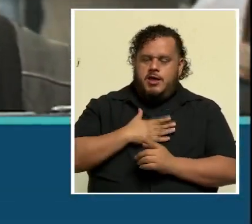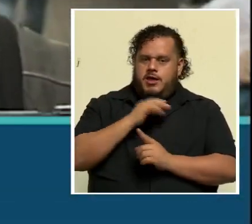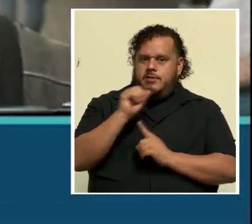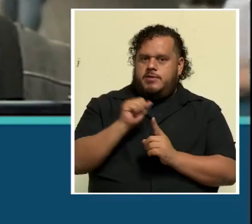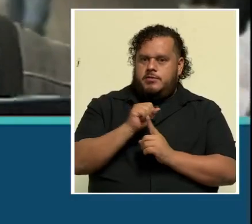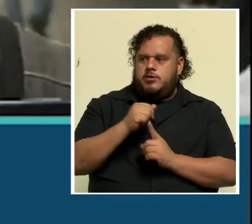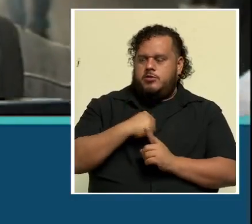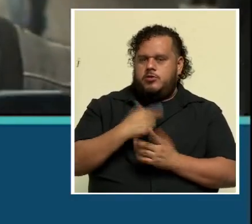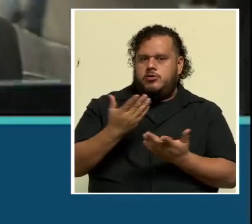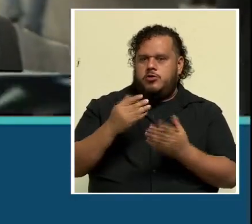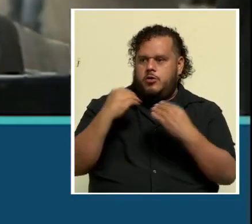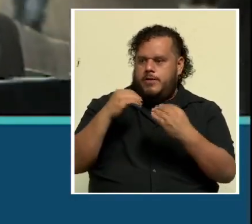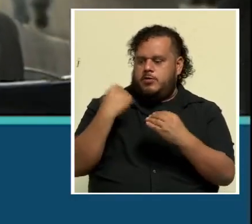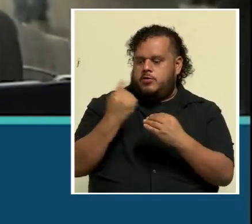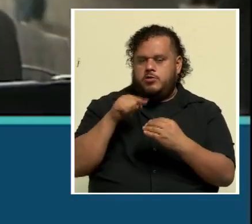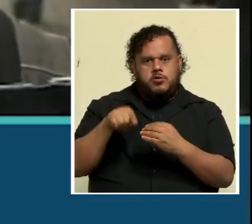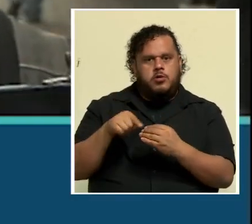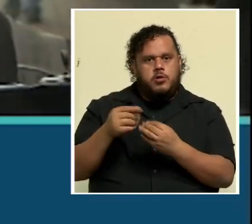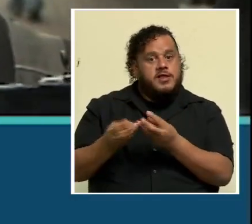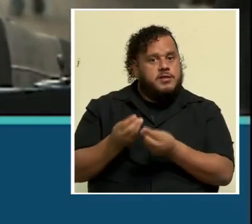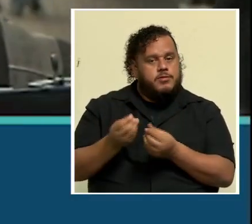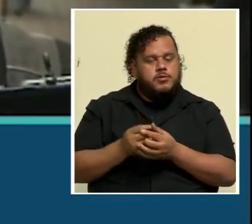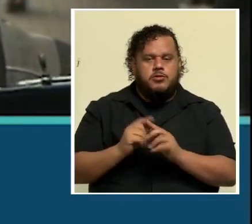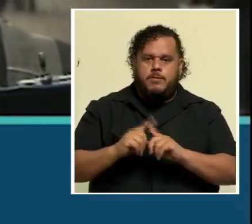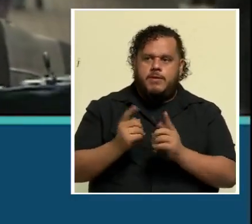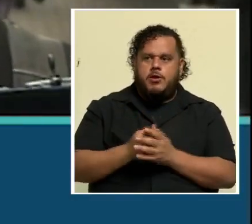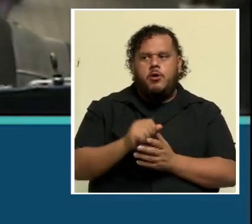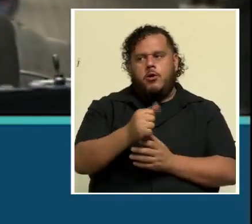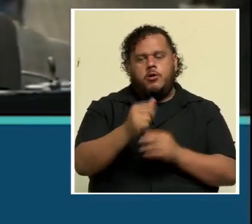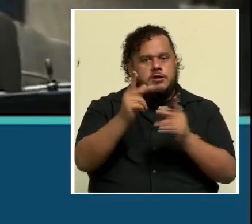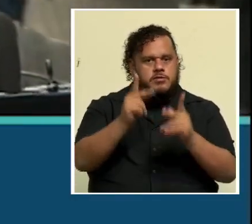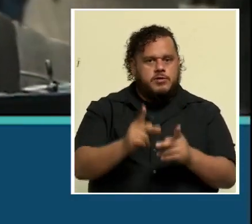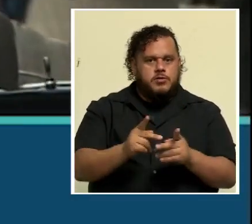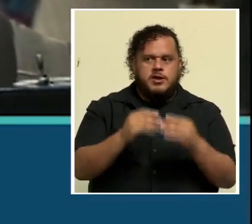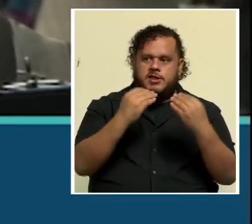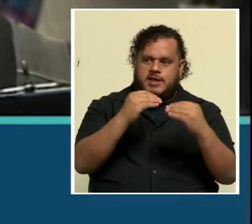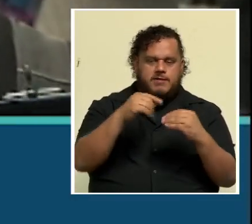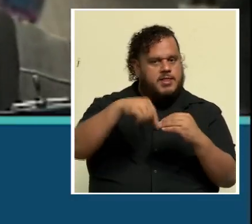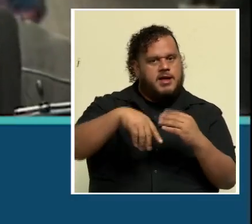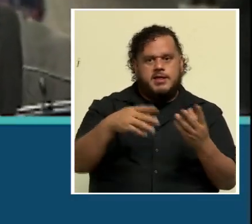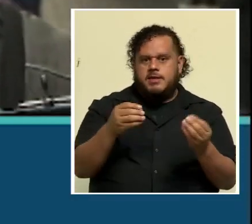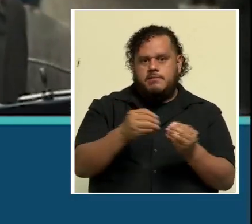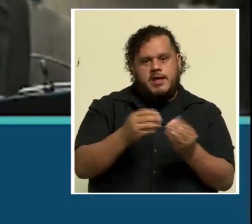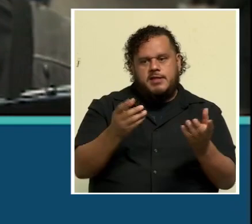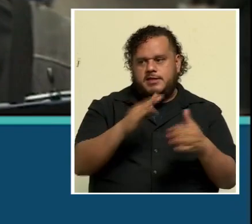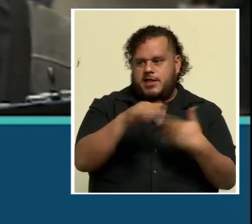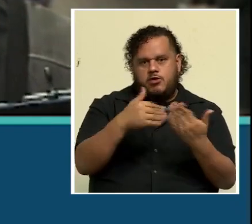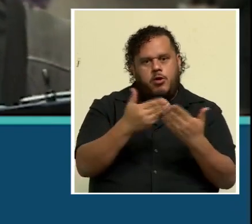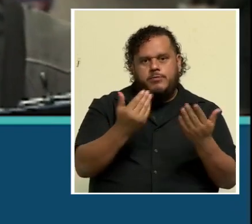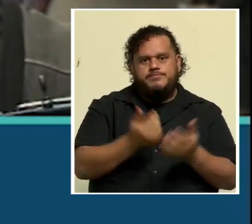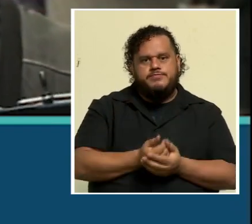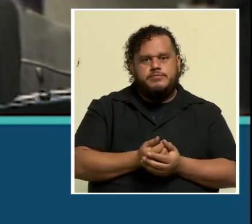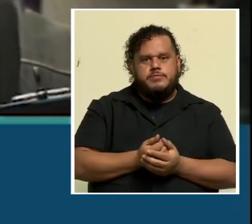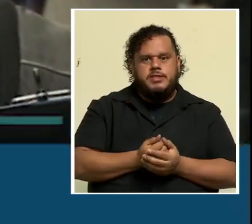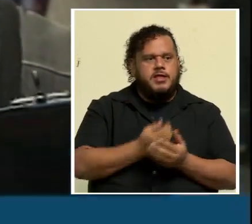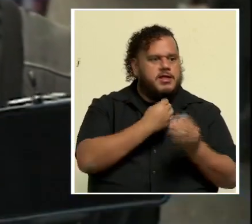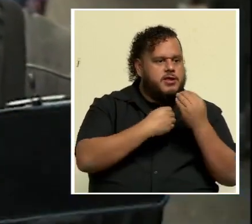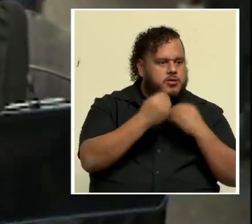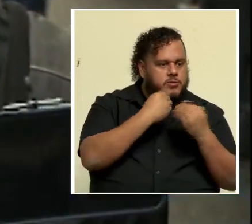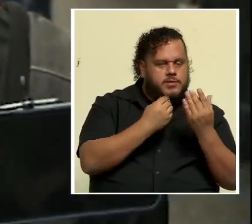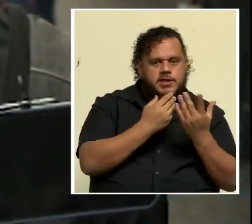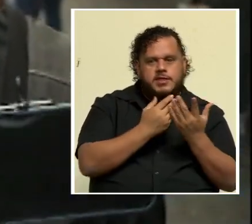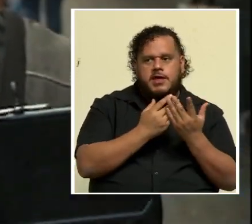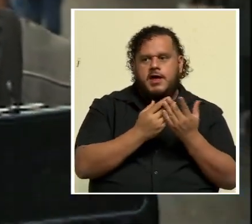yo me dedico a vender solo este producto, pero hay otras personas que venden aquí de todo, desde